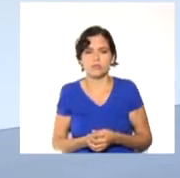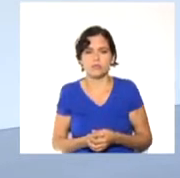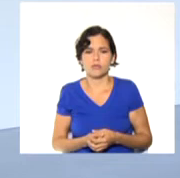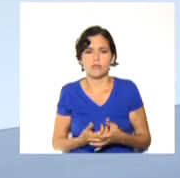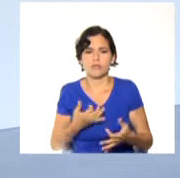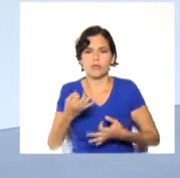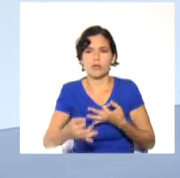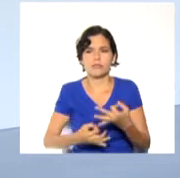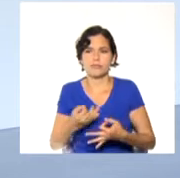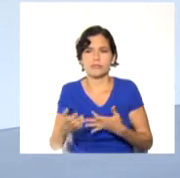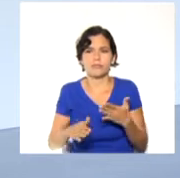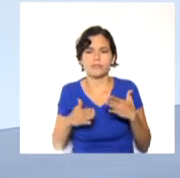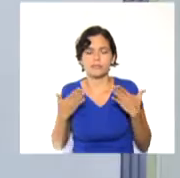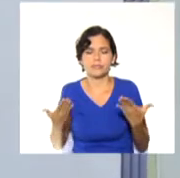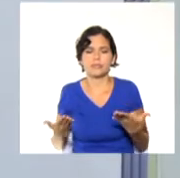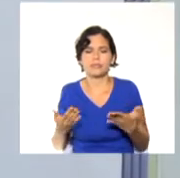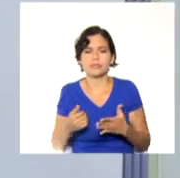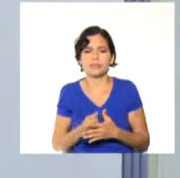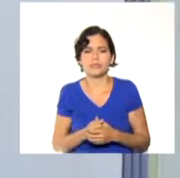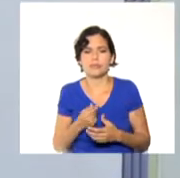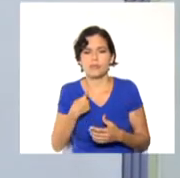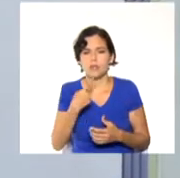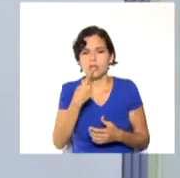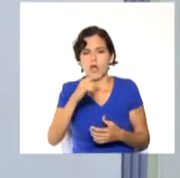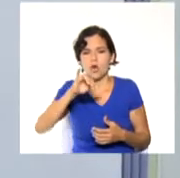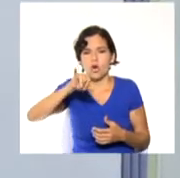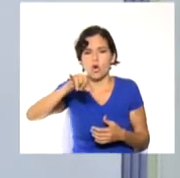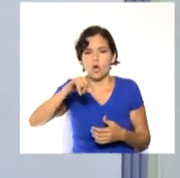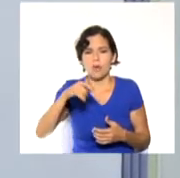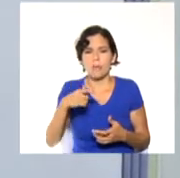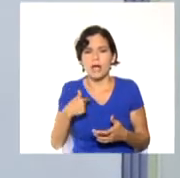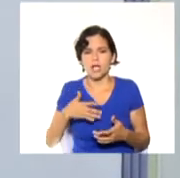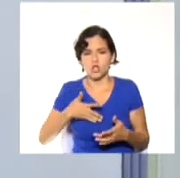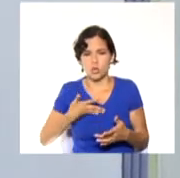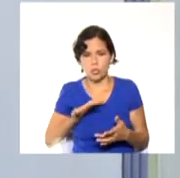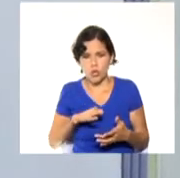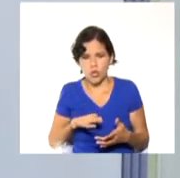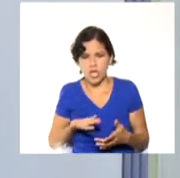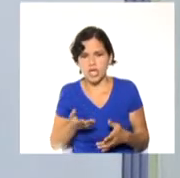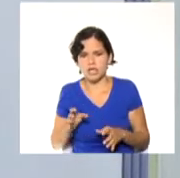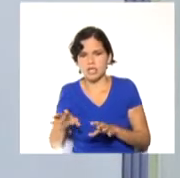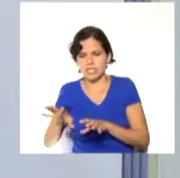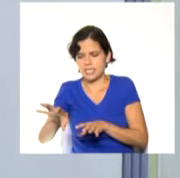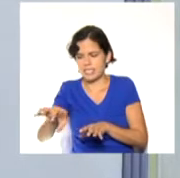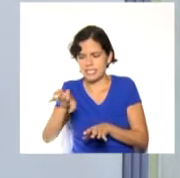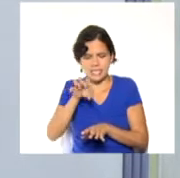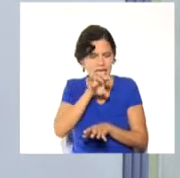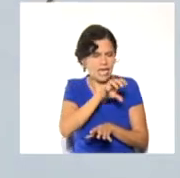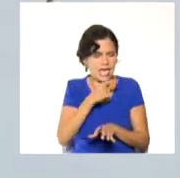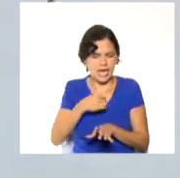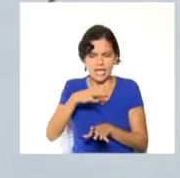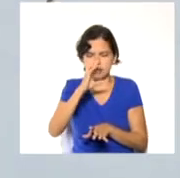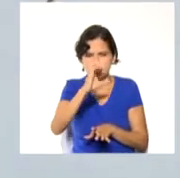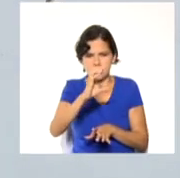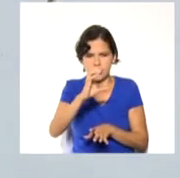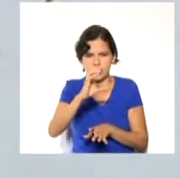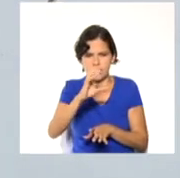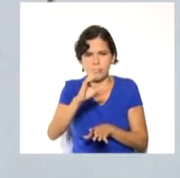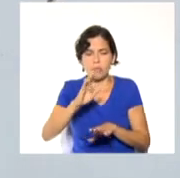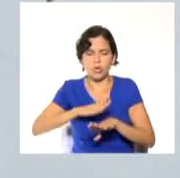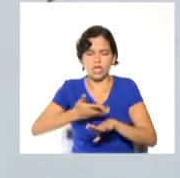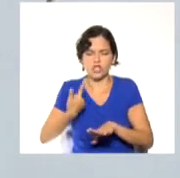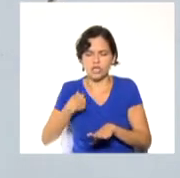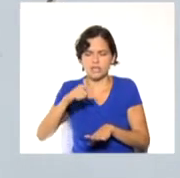implica que, digo, para yo poder despejar a C, porque debo empezar por C, ya que J es la que voy